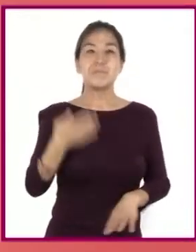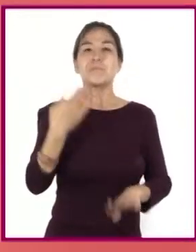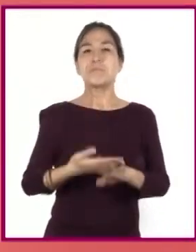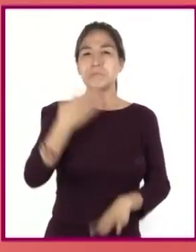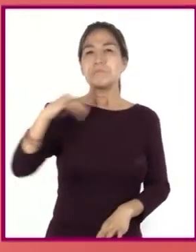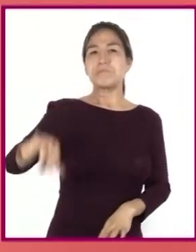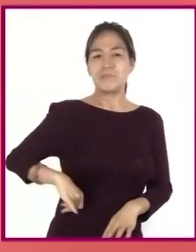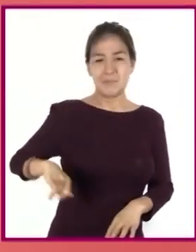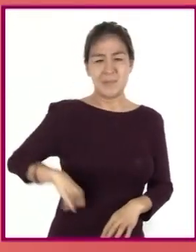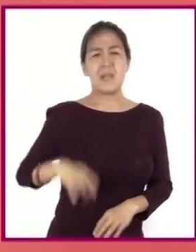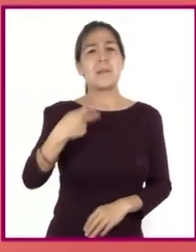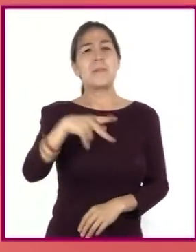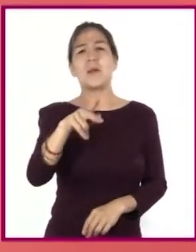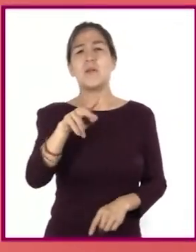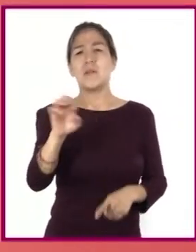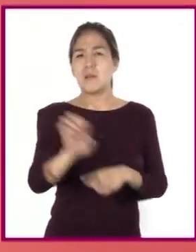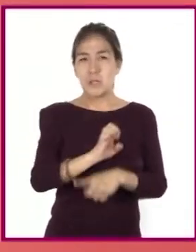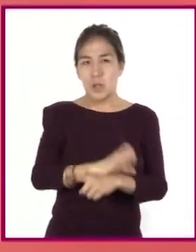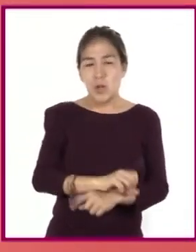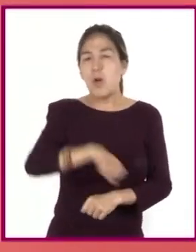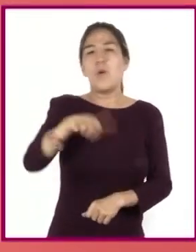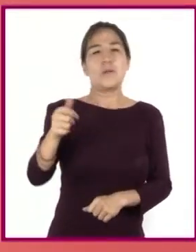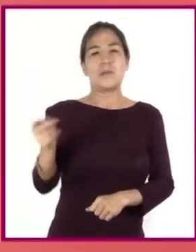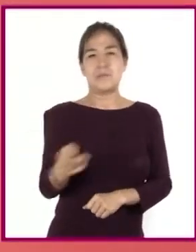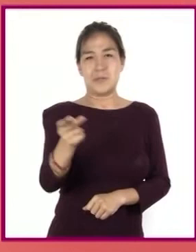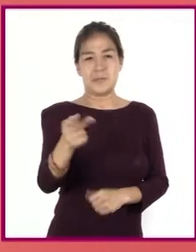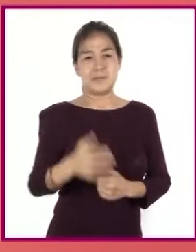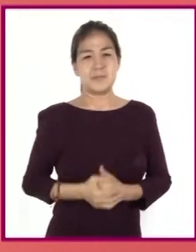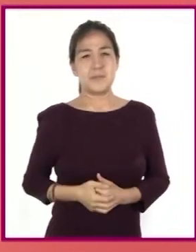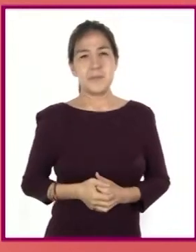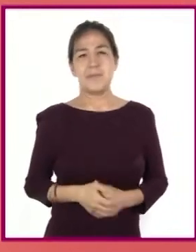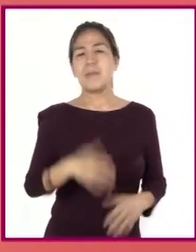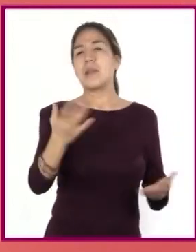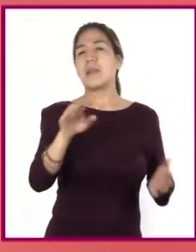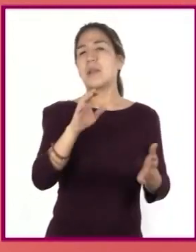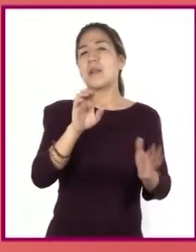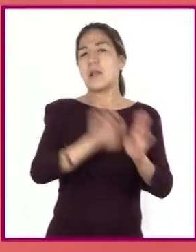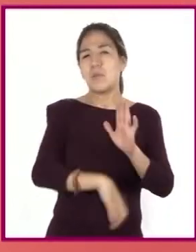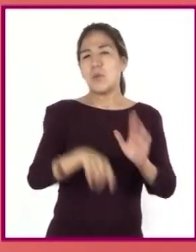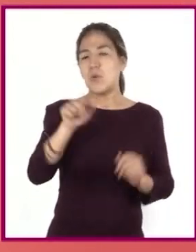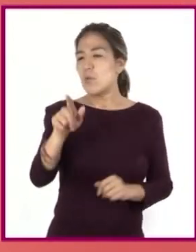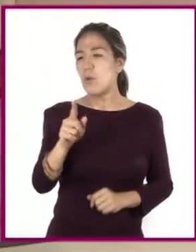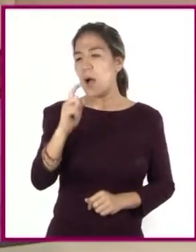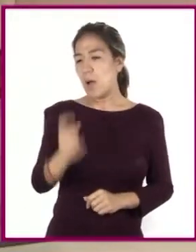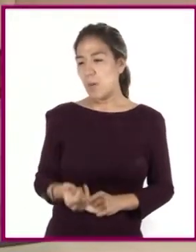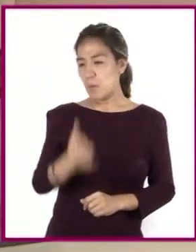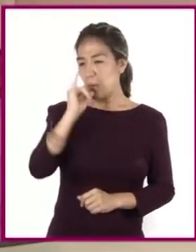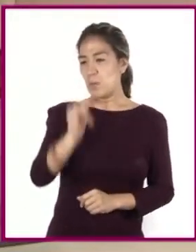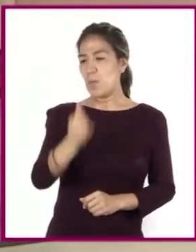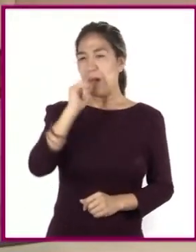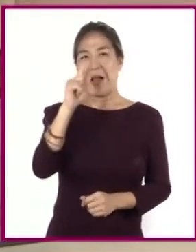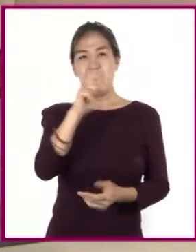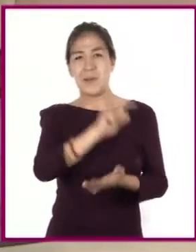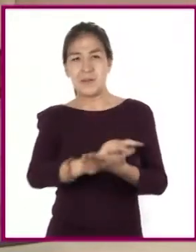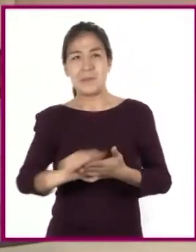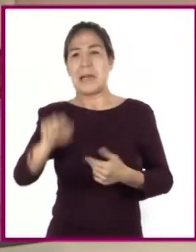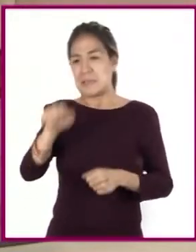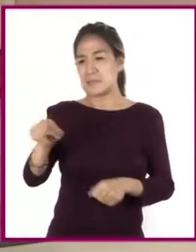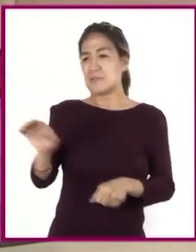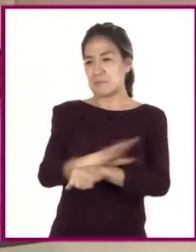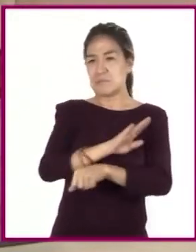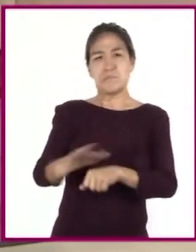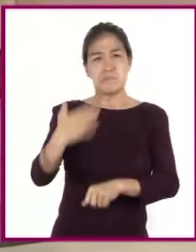interesante. Pero entonces surge otra pregunta. Si el consumo suficiente de agua simple potable tiene tantos